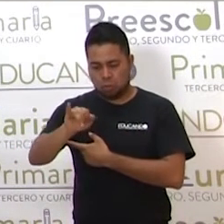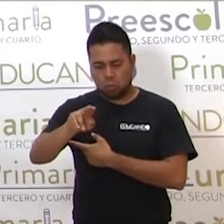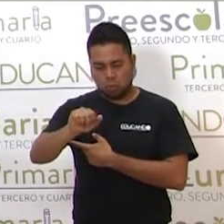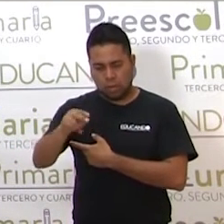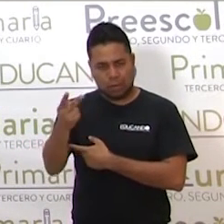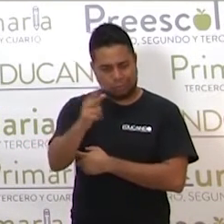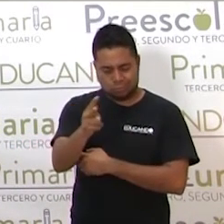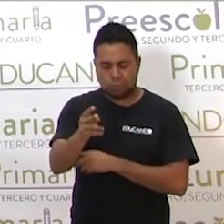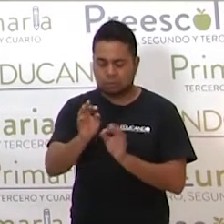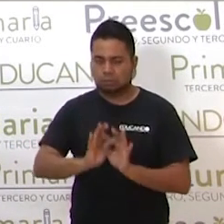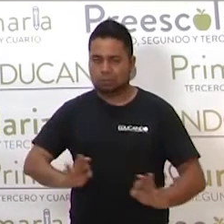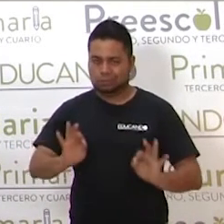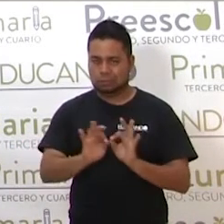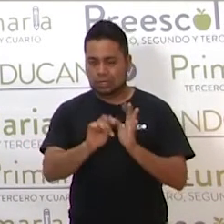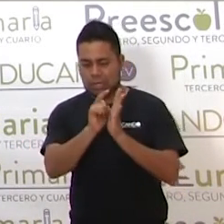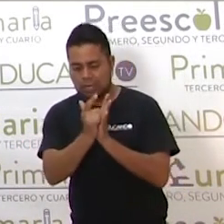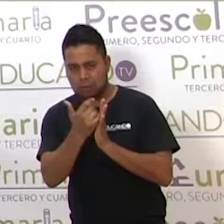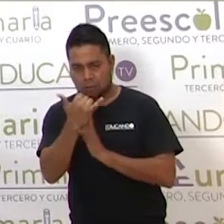Esta